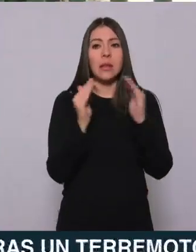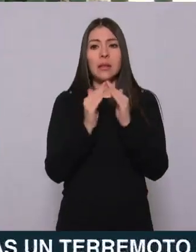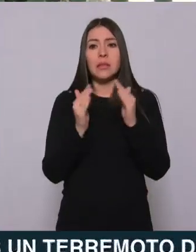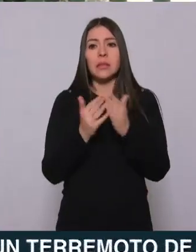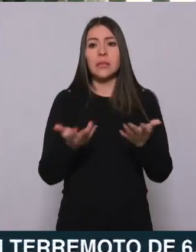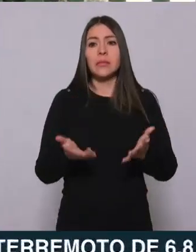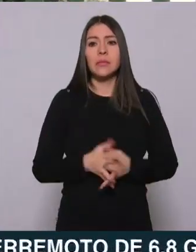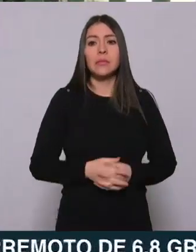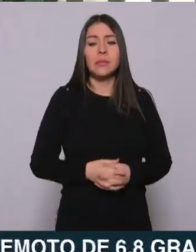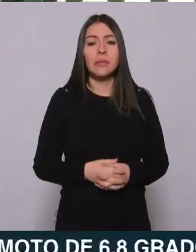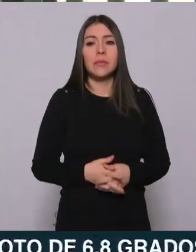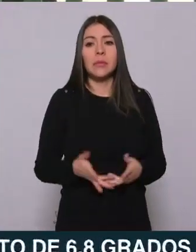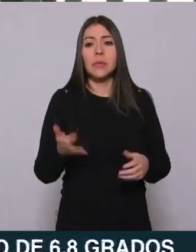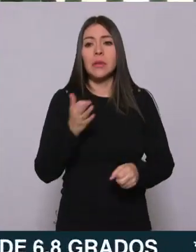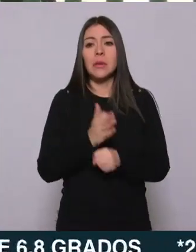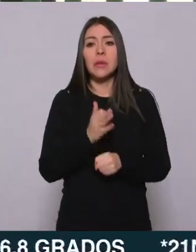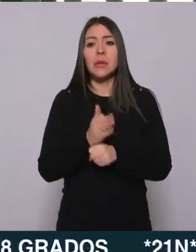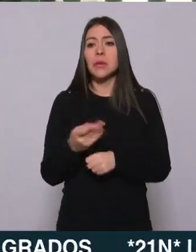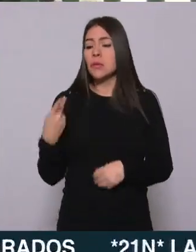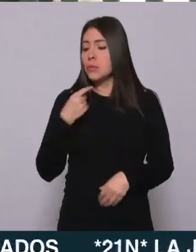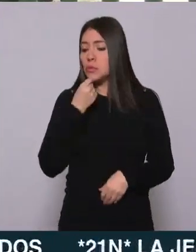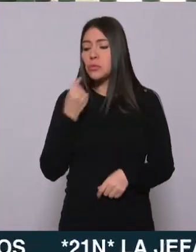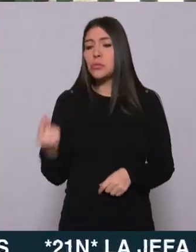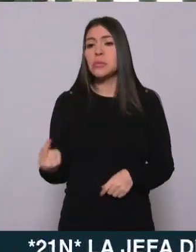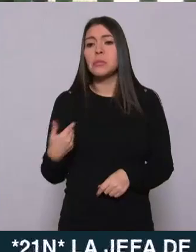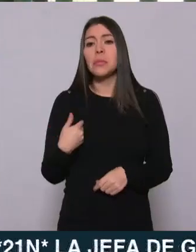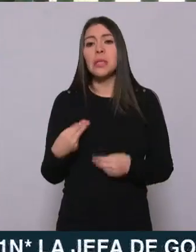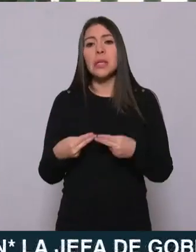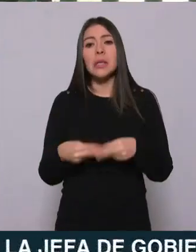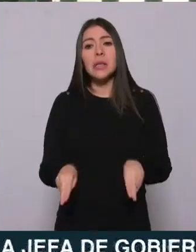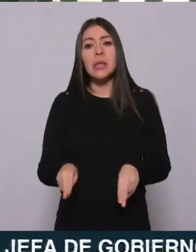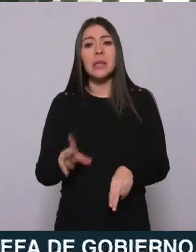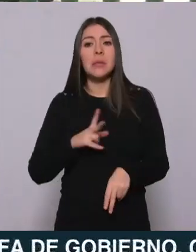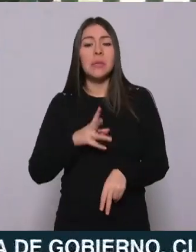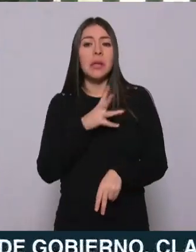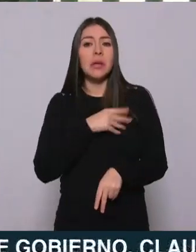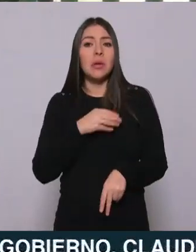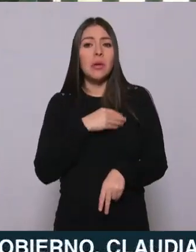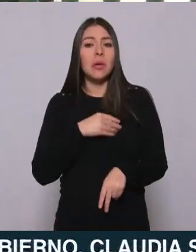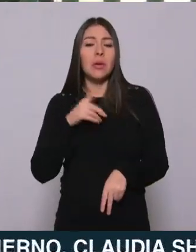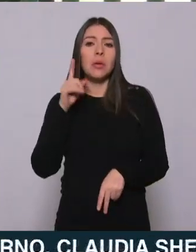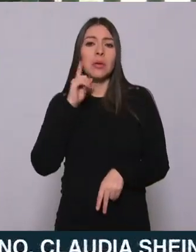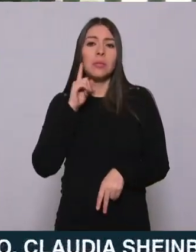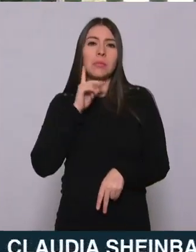ahorita nomás estoy aquí con mi nietecita, la chiquita, y mi hijo y mi nuera.